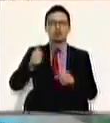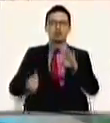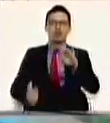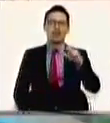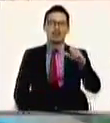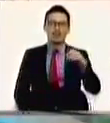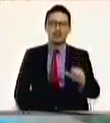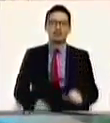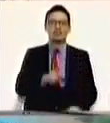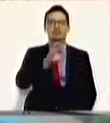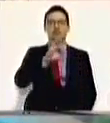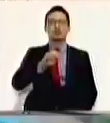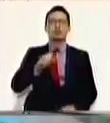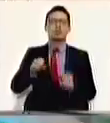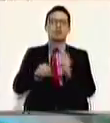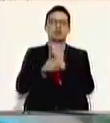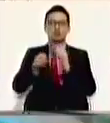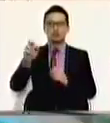el 6% más que Sudáfrica.